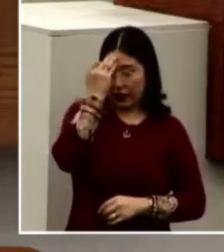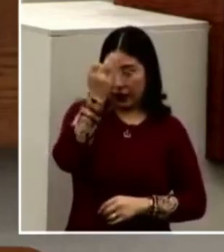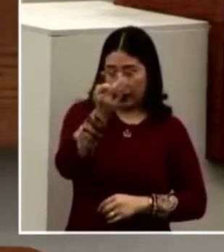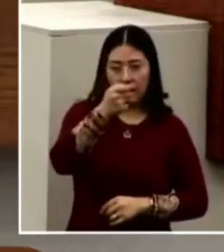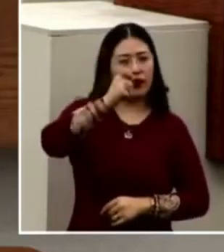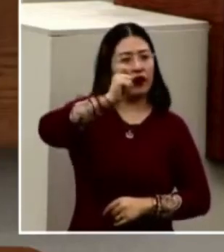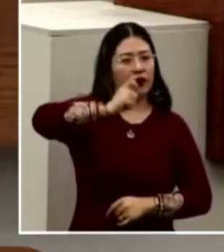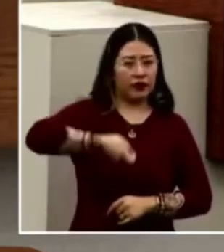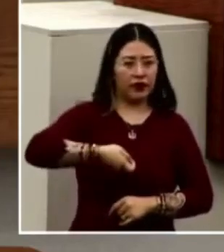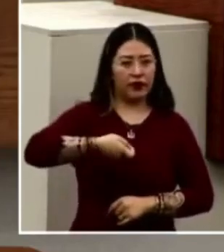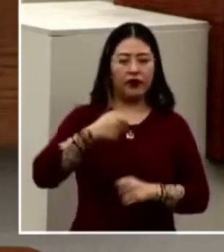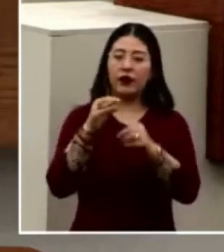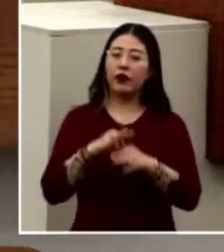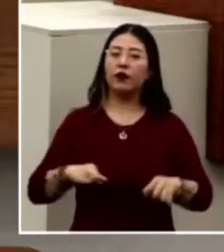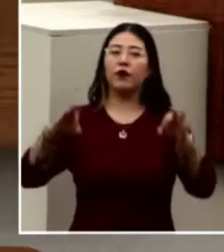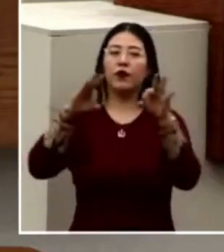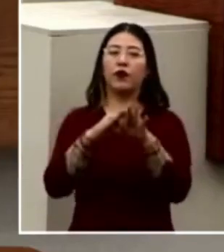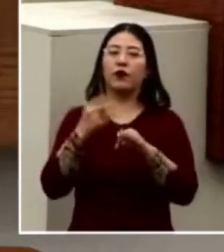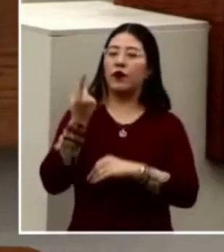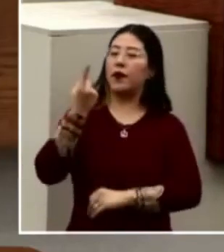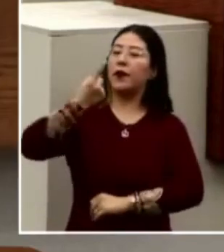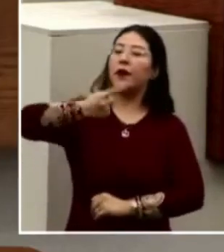se impuso